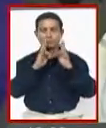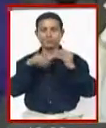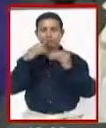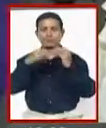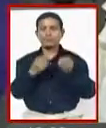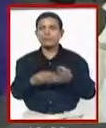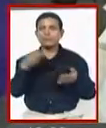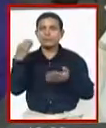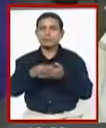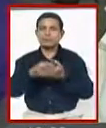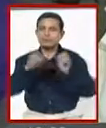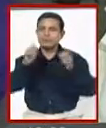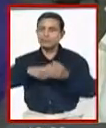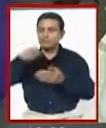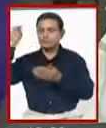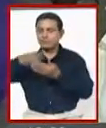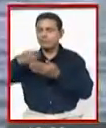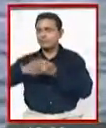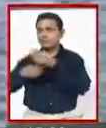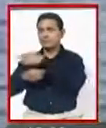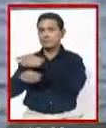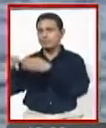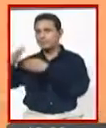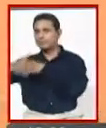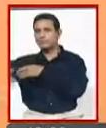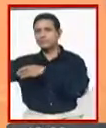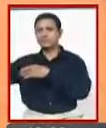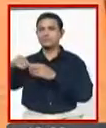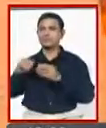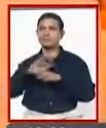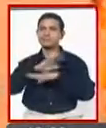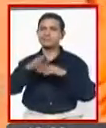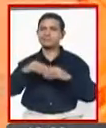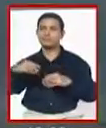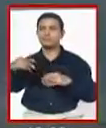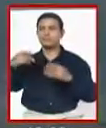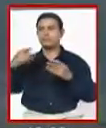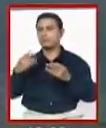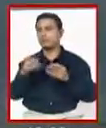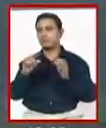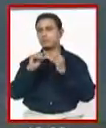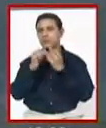económicamente podría costar echar a andar Puerto Bush, los parlamentarios aseguran